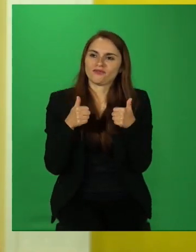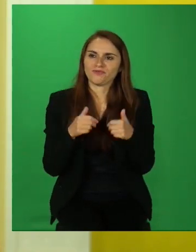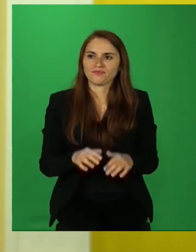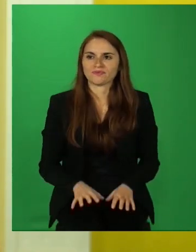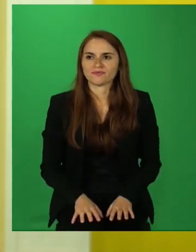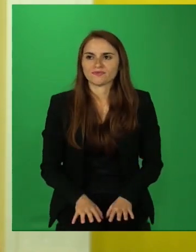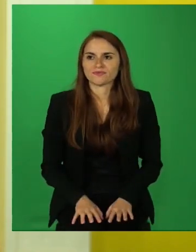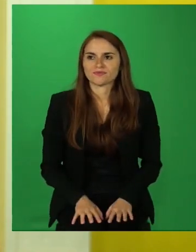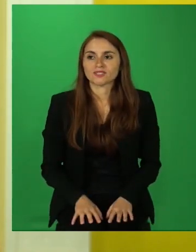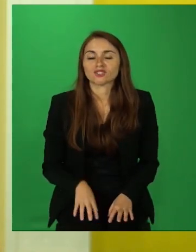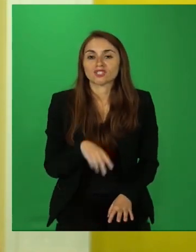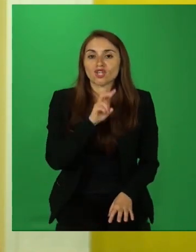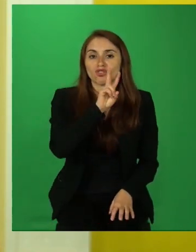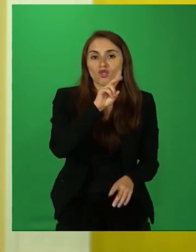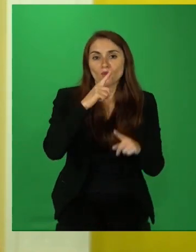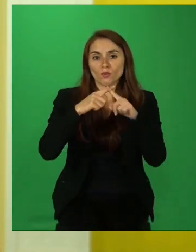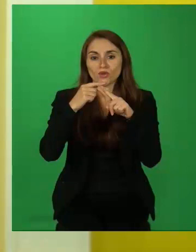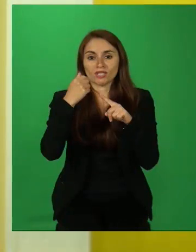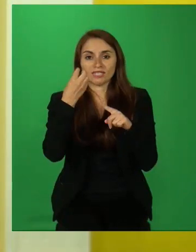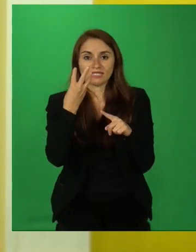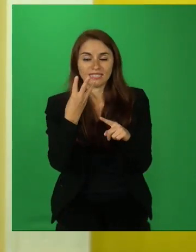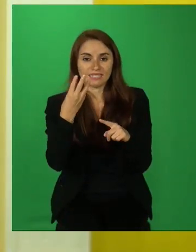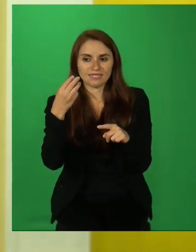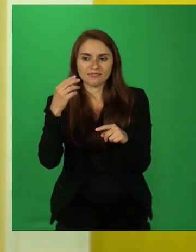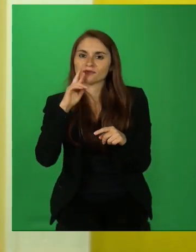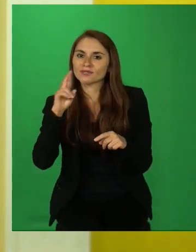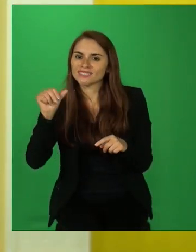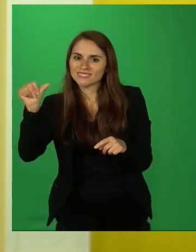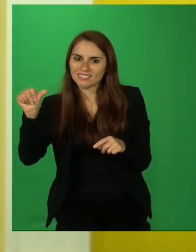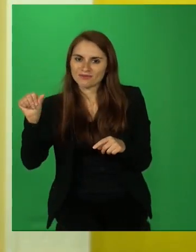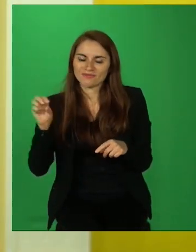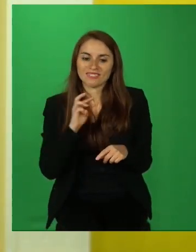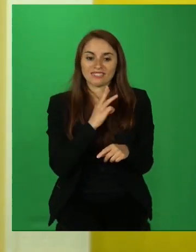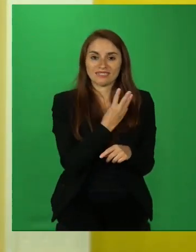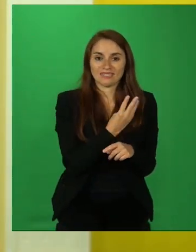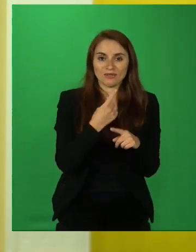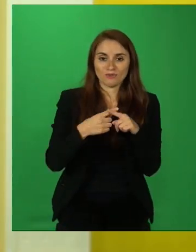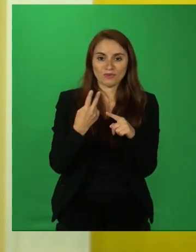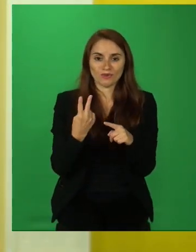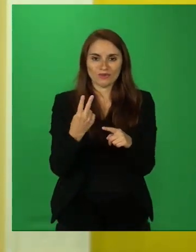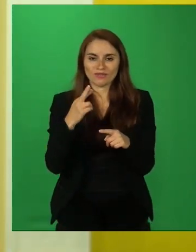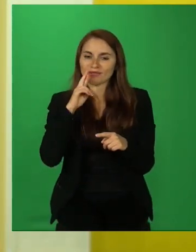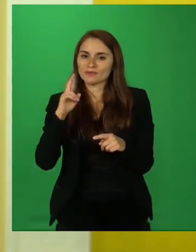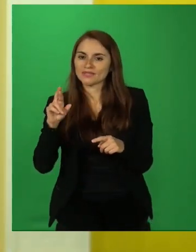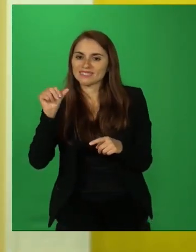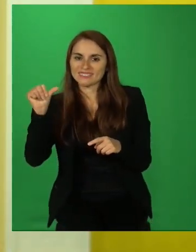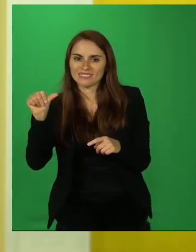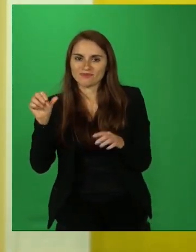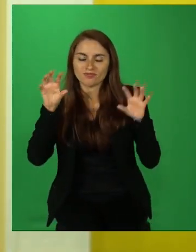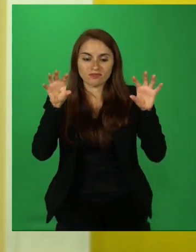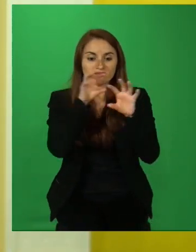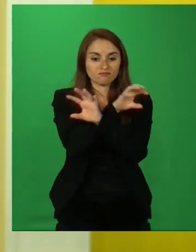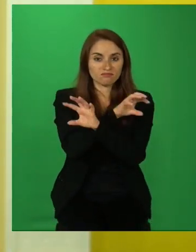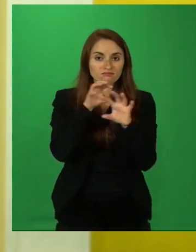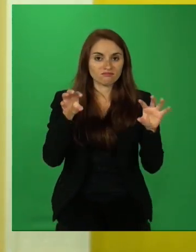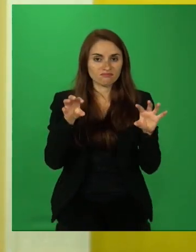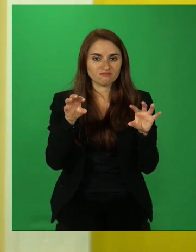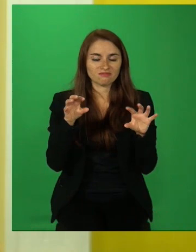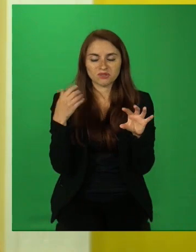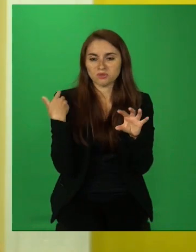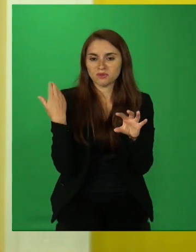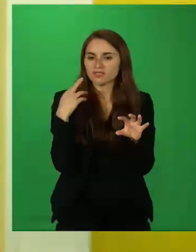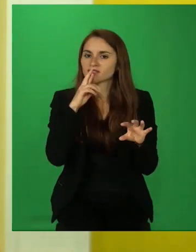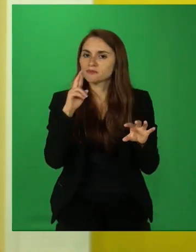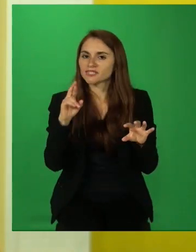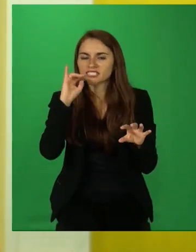2 por 36 y 3 por 26 te das cuenta que al final si yo cambio el orden de los factores no va a